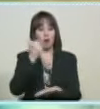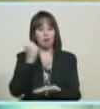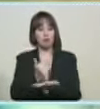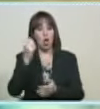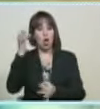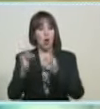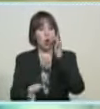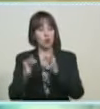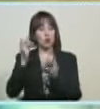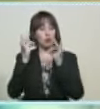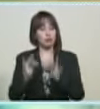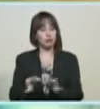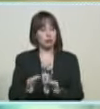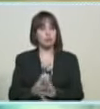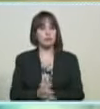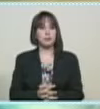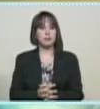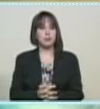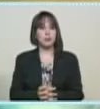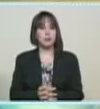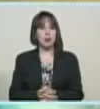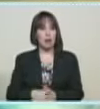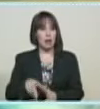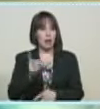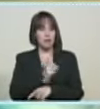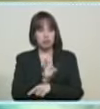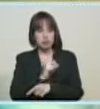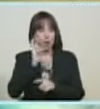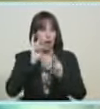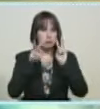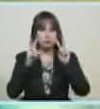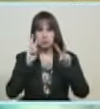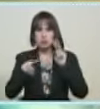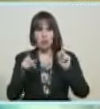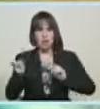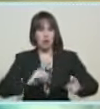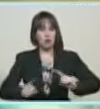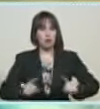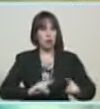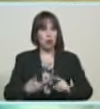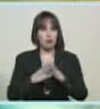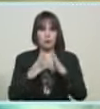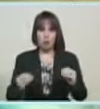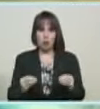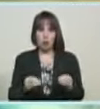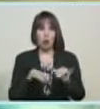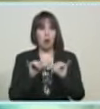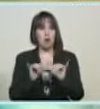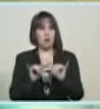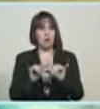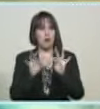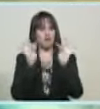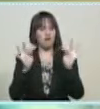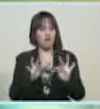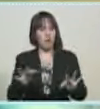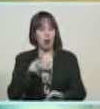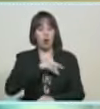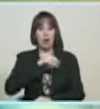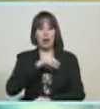y llevando a pulso los nuevos equilibrios que deben establecerse en ese sentido con el carné de la